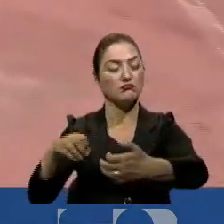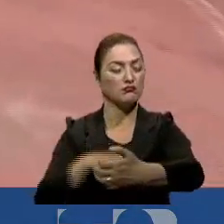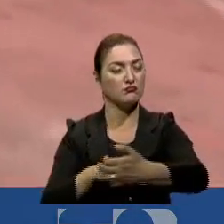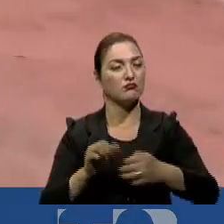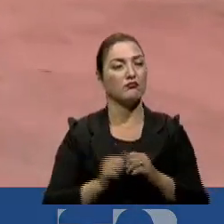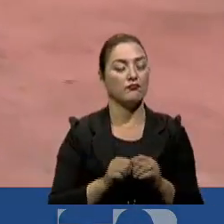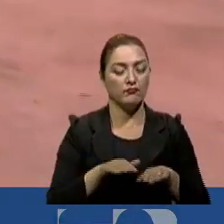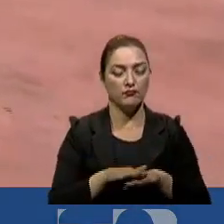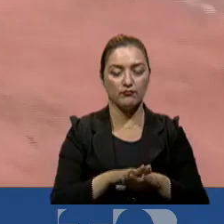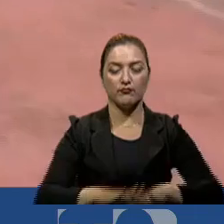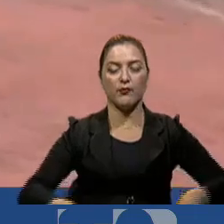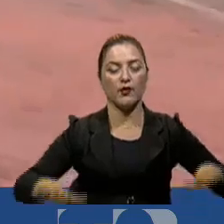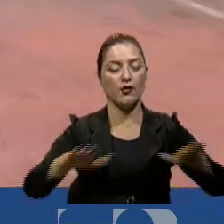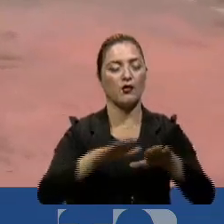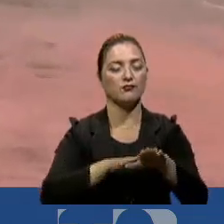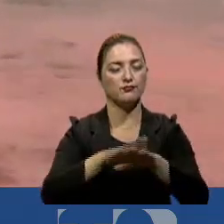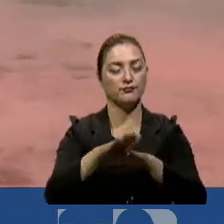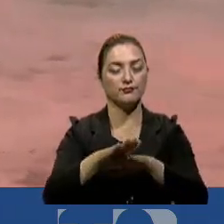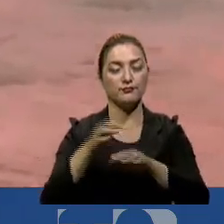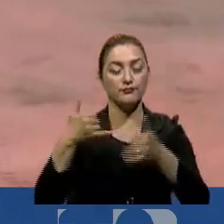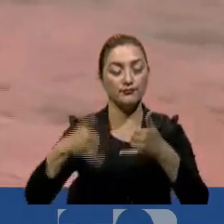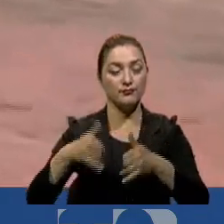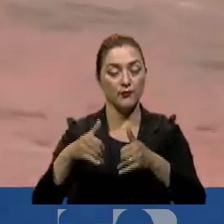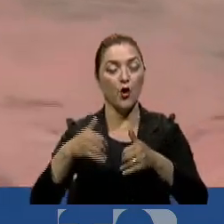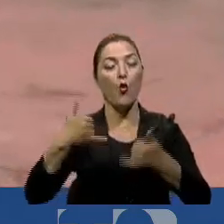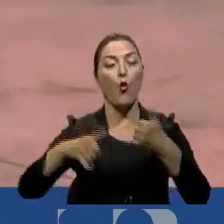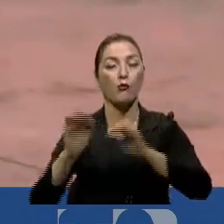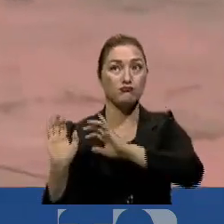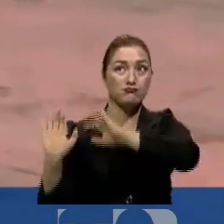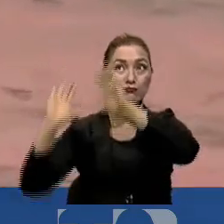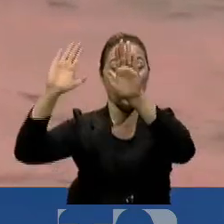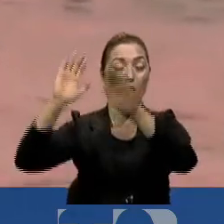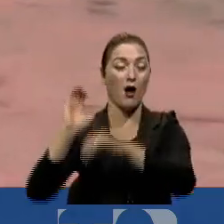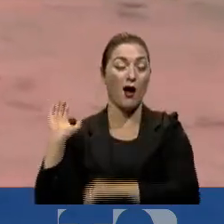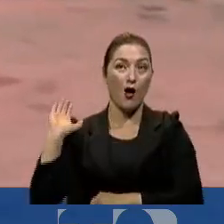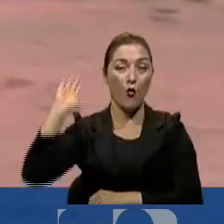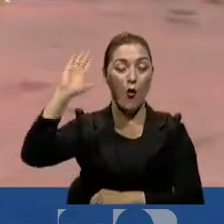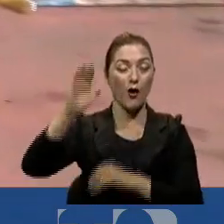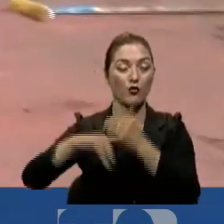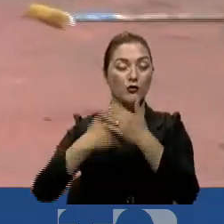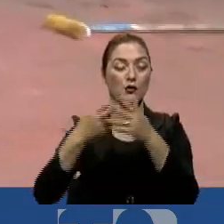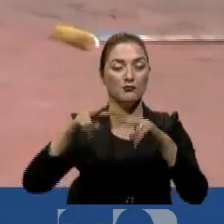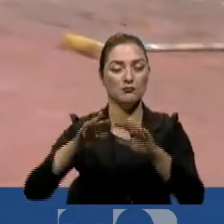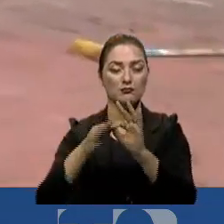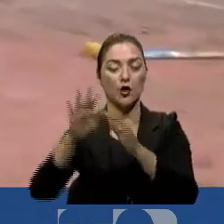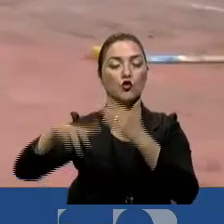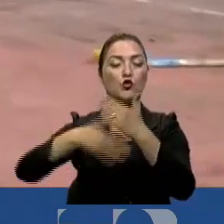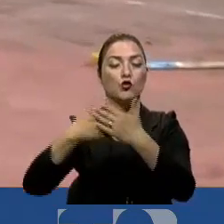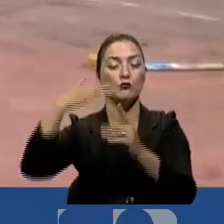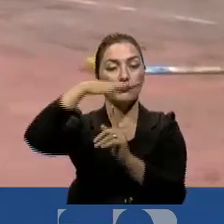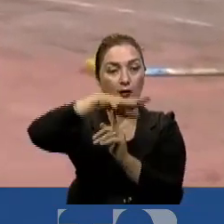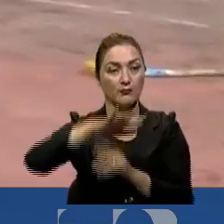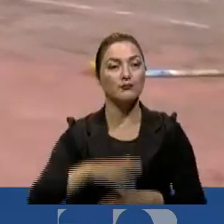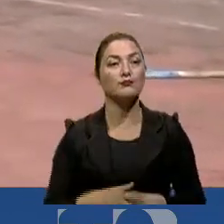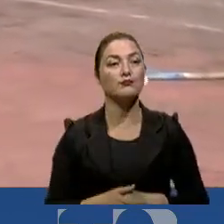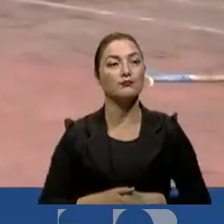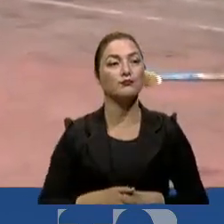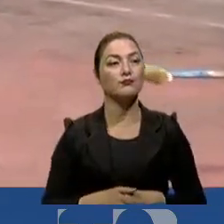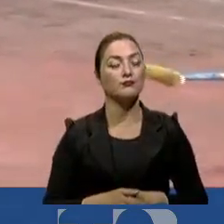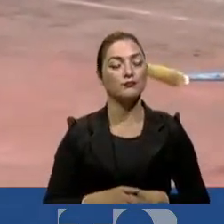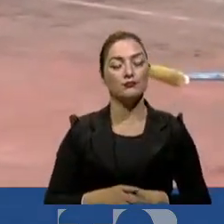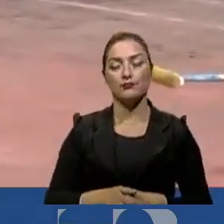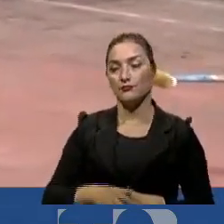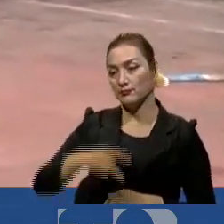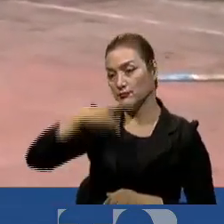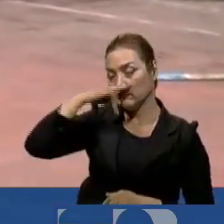una rehabilitación integral de todo el parque. Precisamente, Francisco, ¿en qué otras áreas van a trabajar? Por ejemplo, el sector de los juegos infantiles,